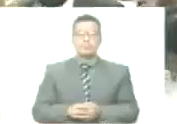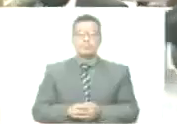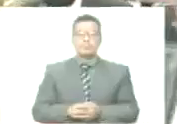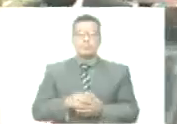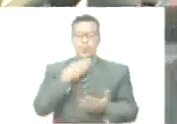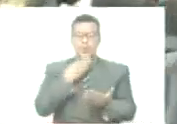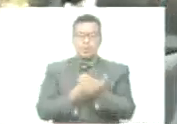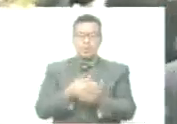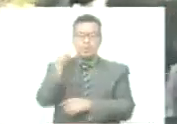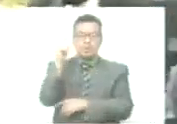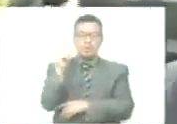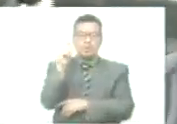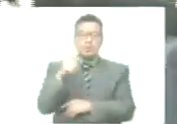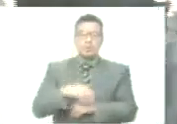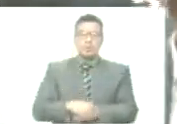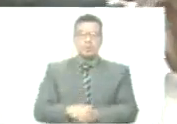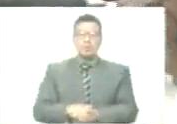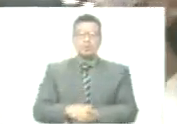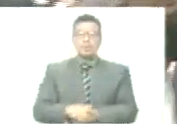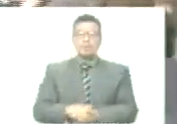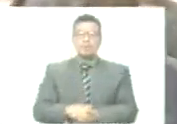Gracias, diputado.